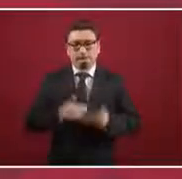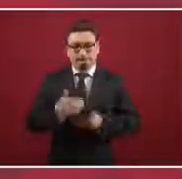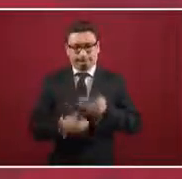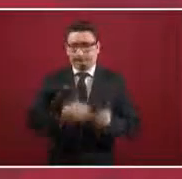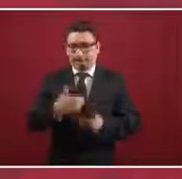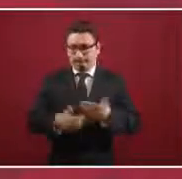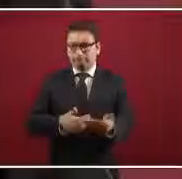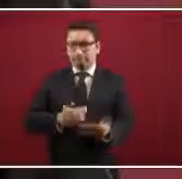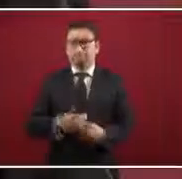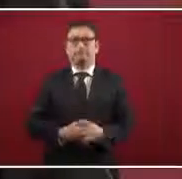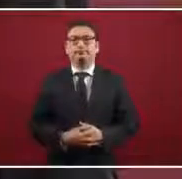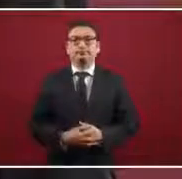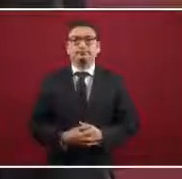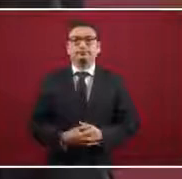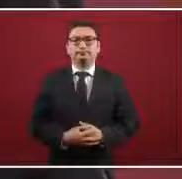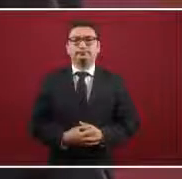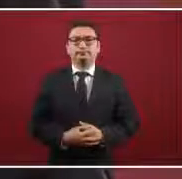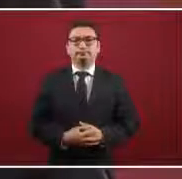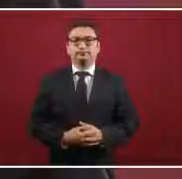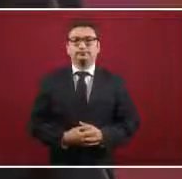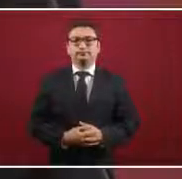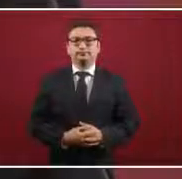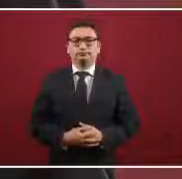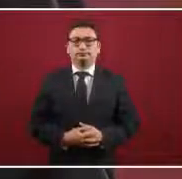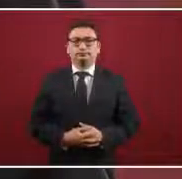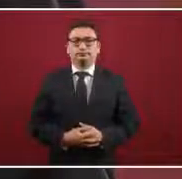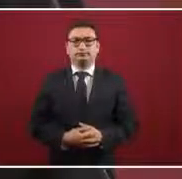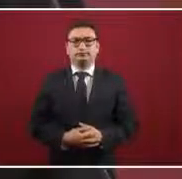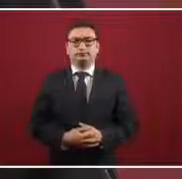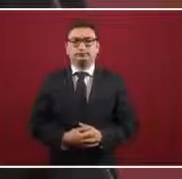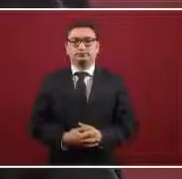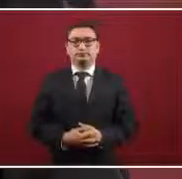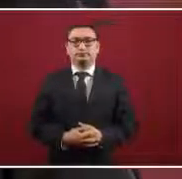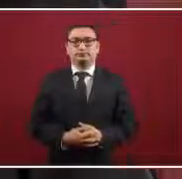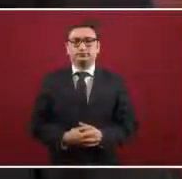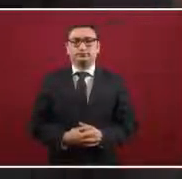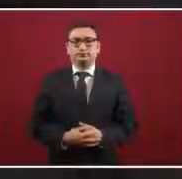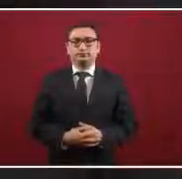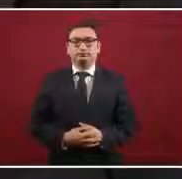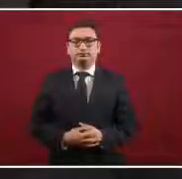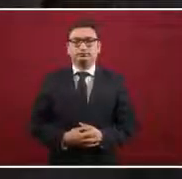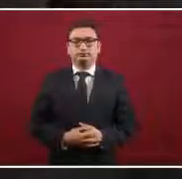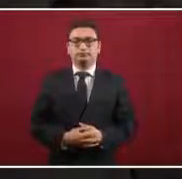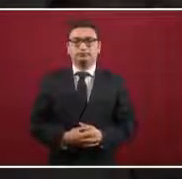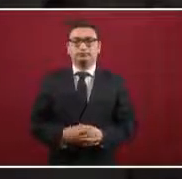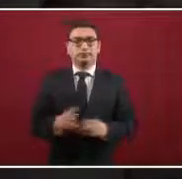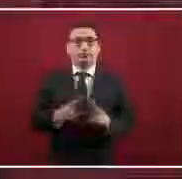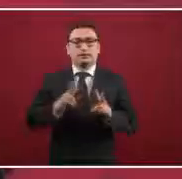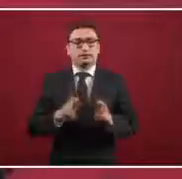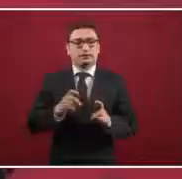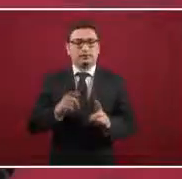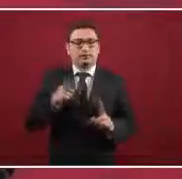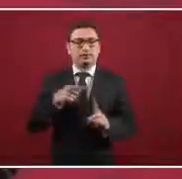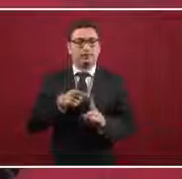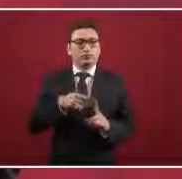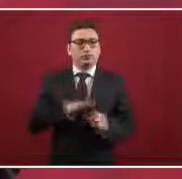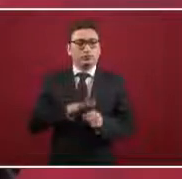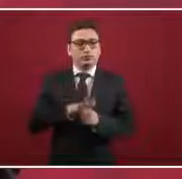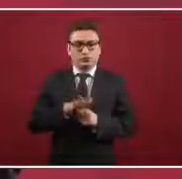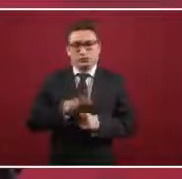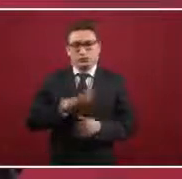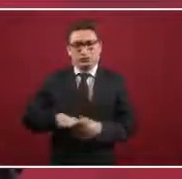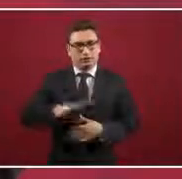todo lo que tiene relación con la defensa de